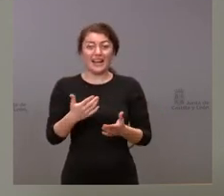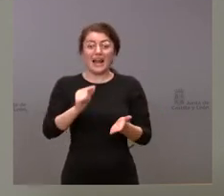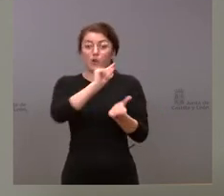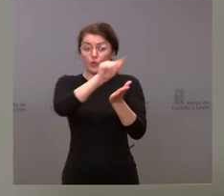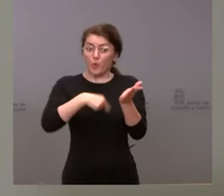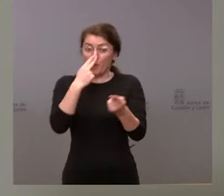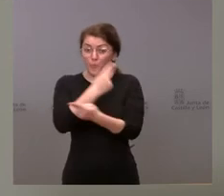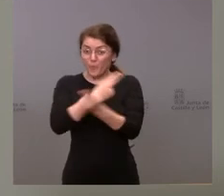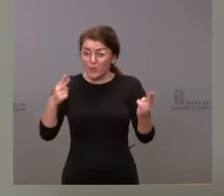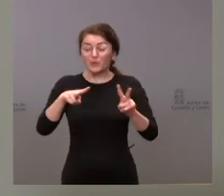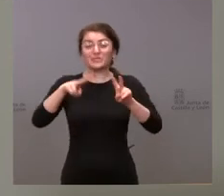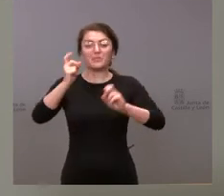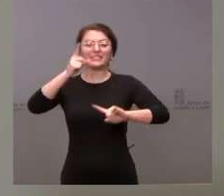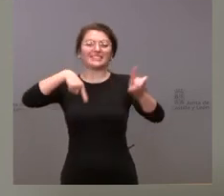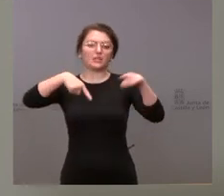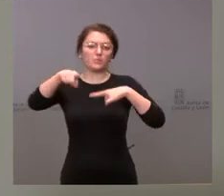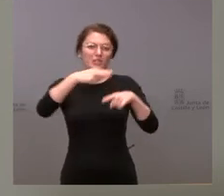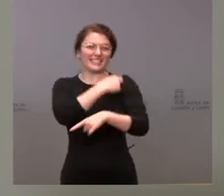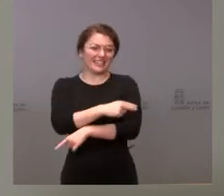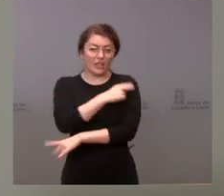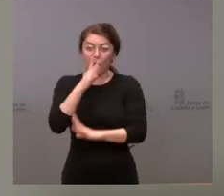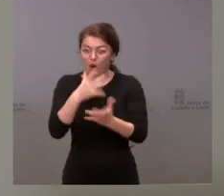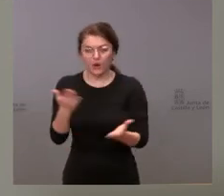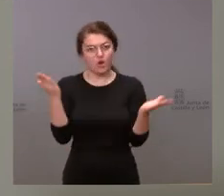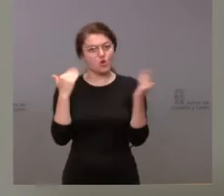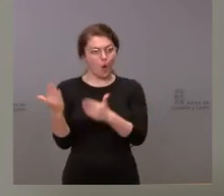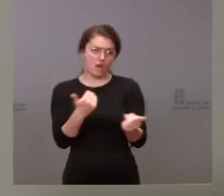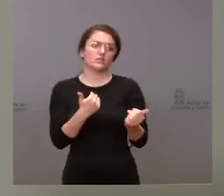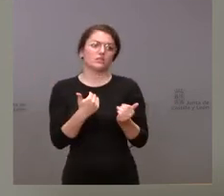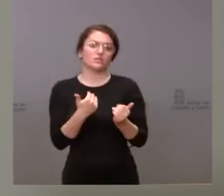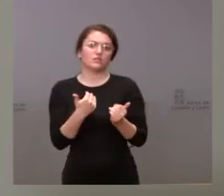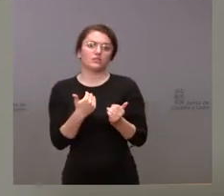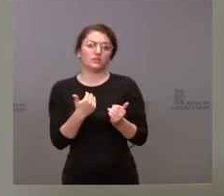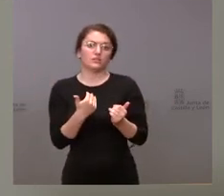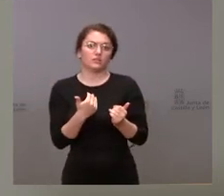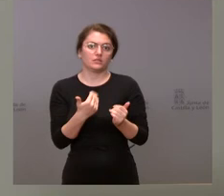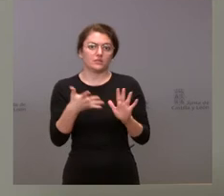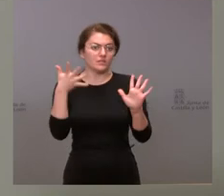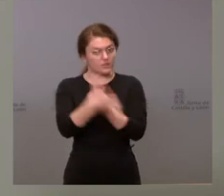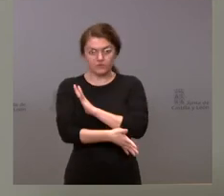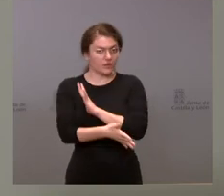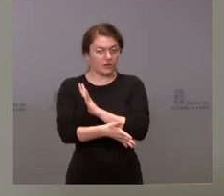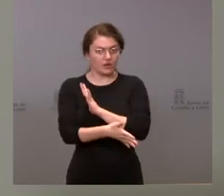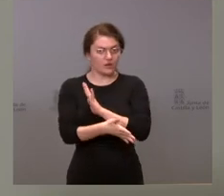transporte sanitario y realmente bueno pues y que no hay otra otra fan de ningún tipo más